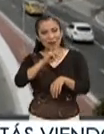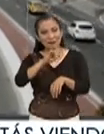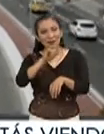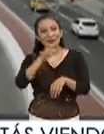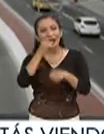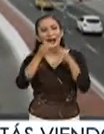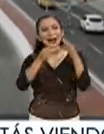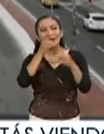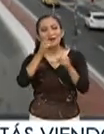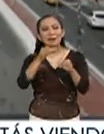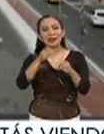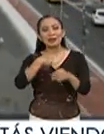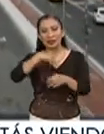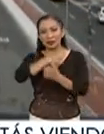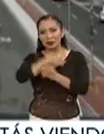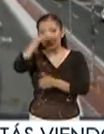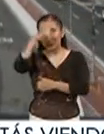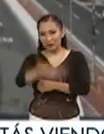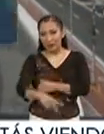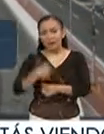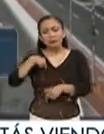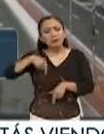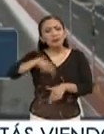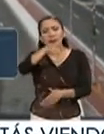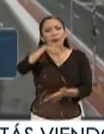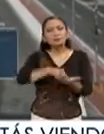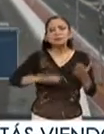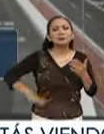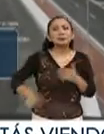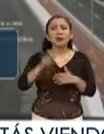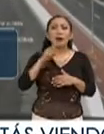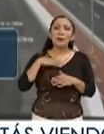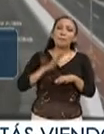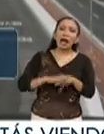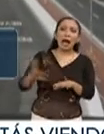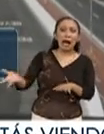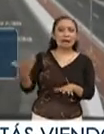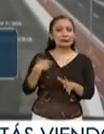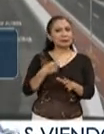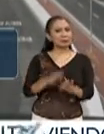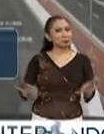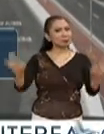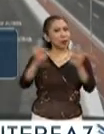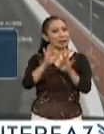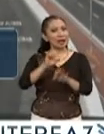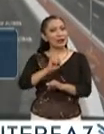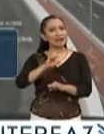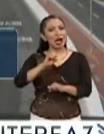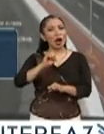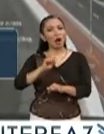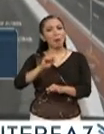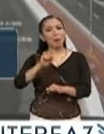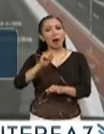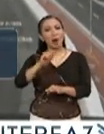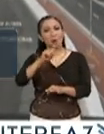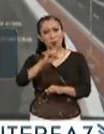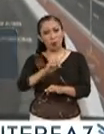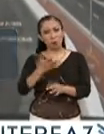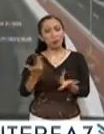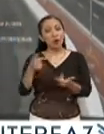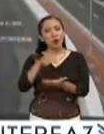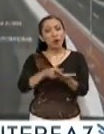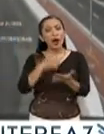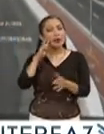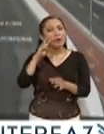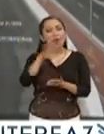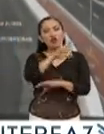Agencia Informativa de Educación de México. Nos encontramos en uno de los lugares más emblemáticos en Sao Paulo, un lugar donde